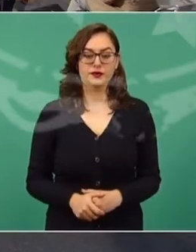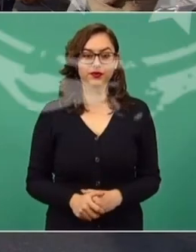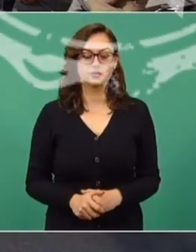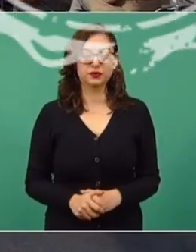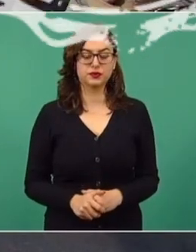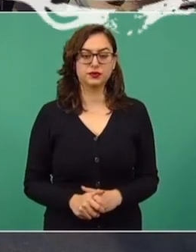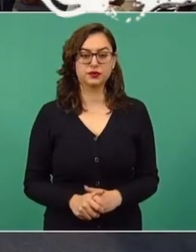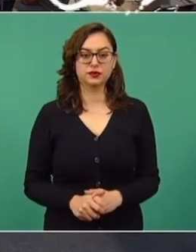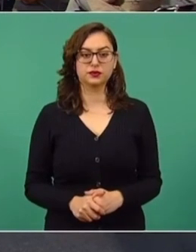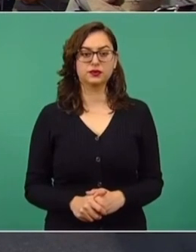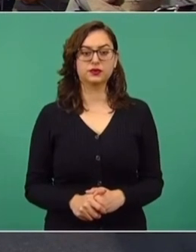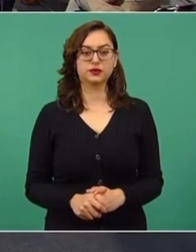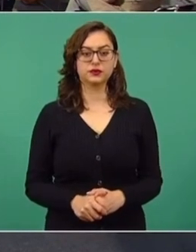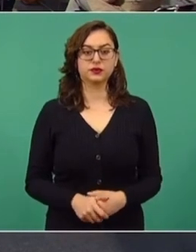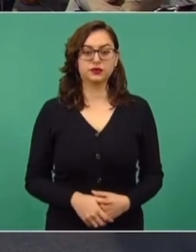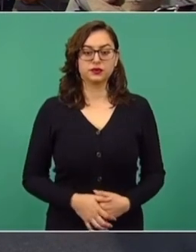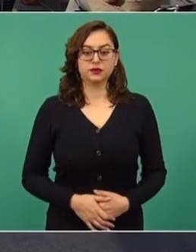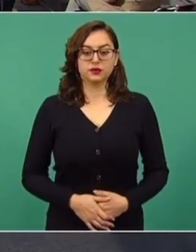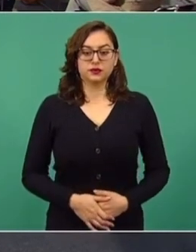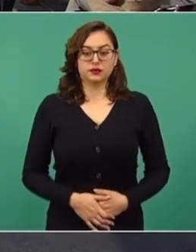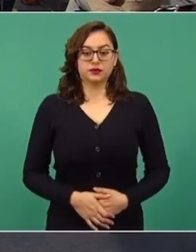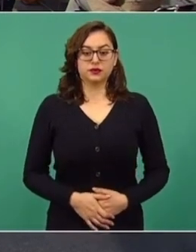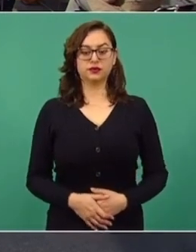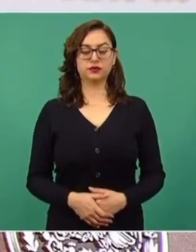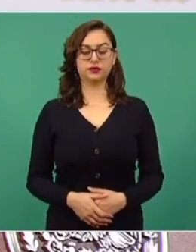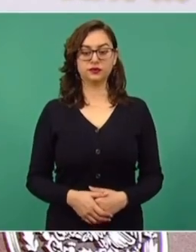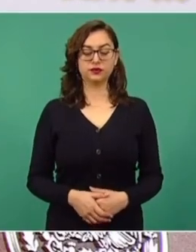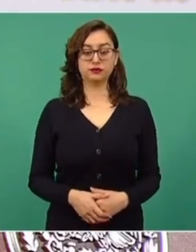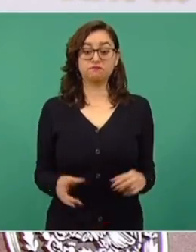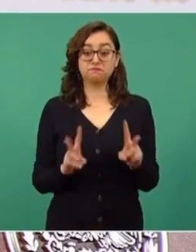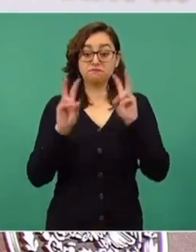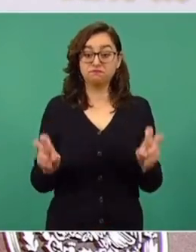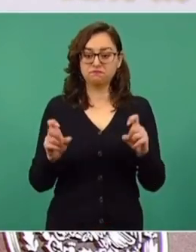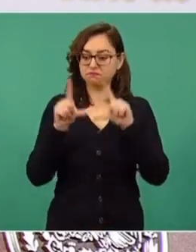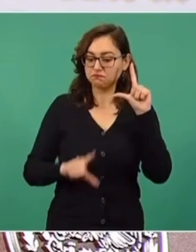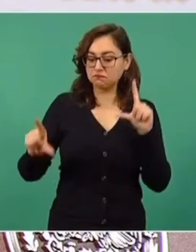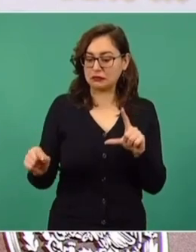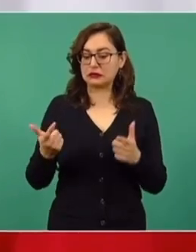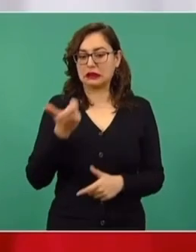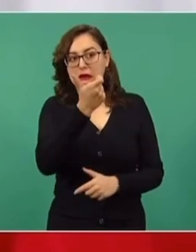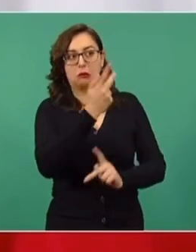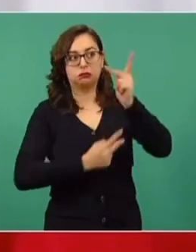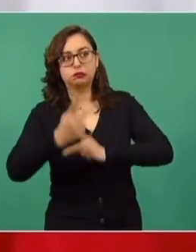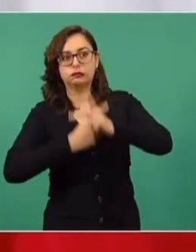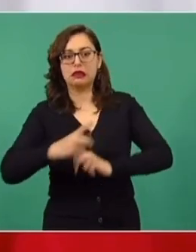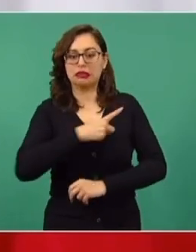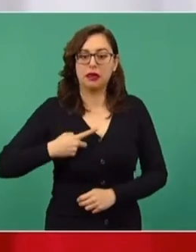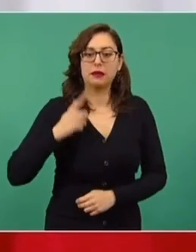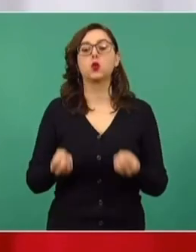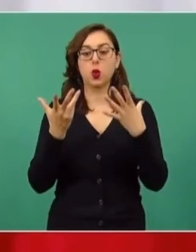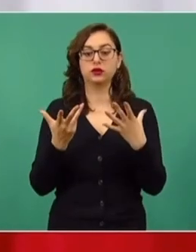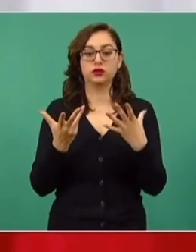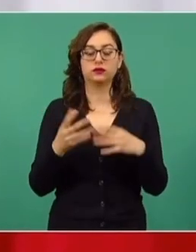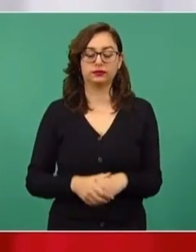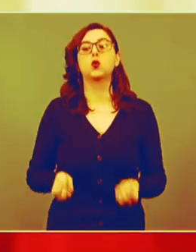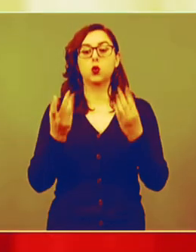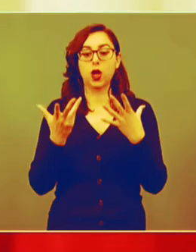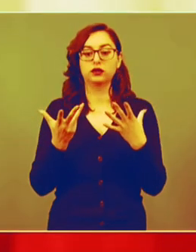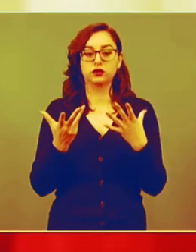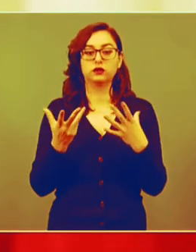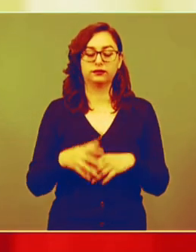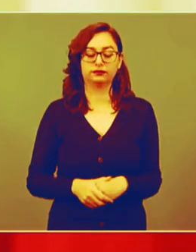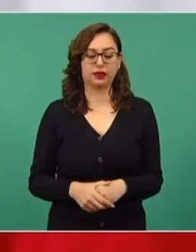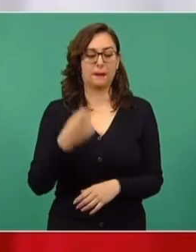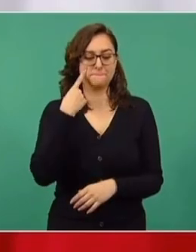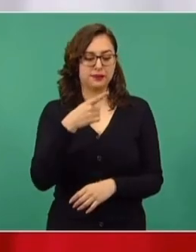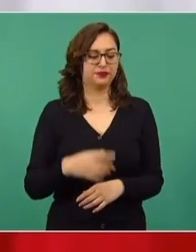y en el caso de la deuda tenemos más nativos en el presiente calderón el